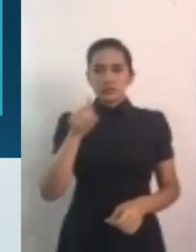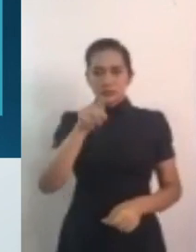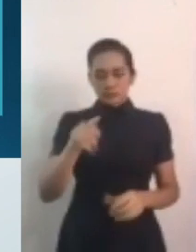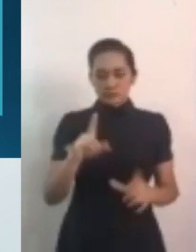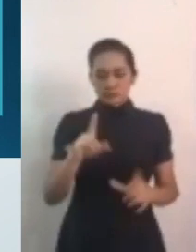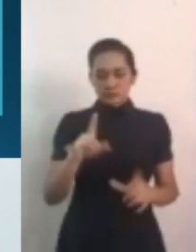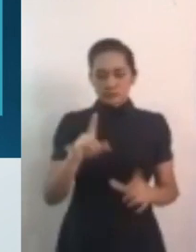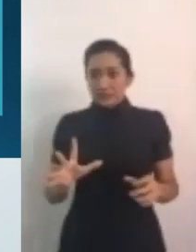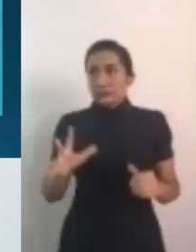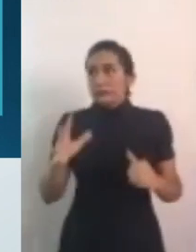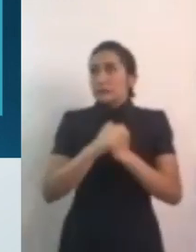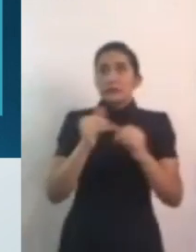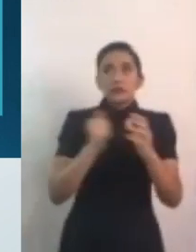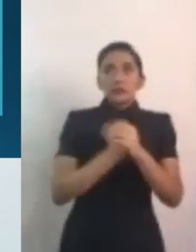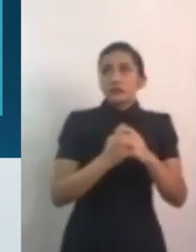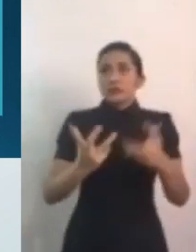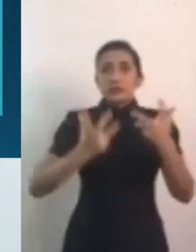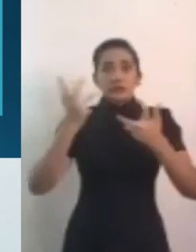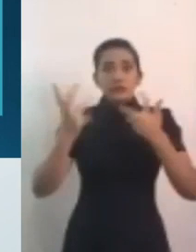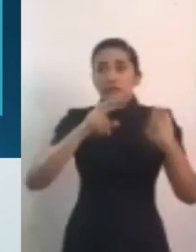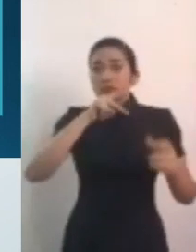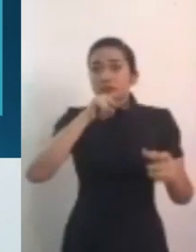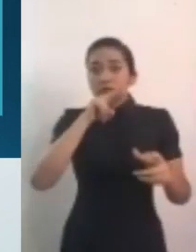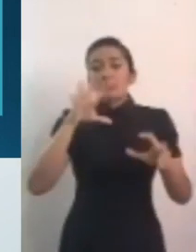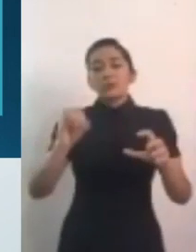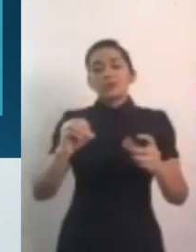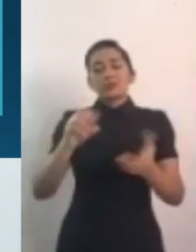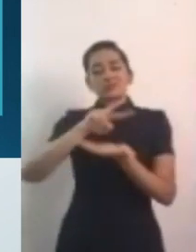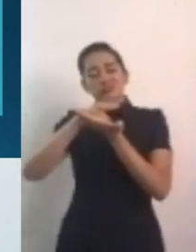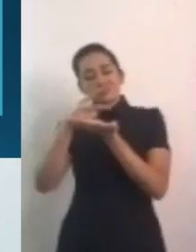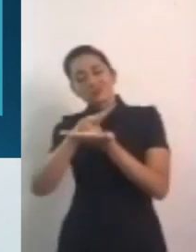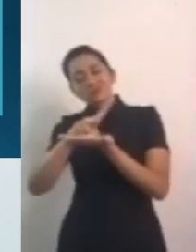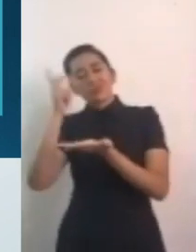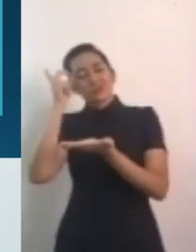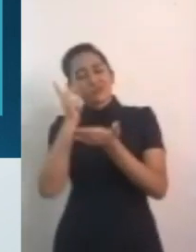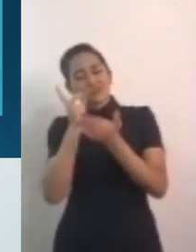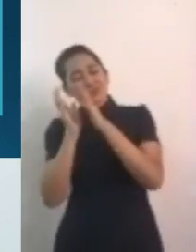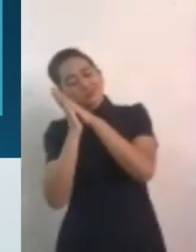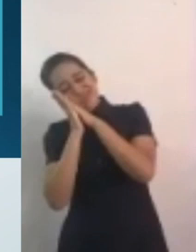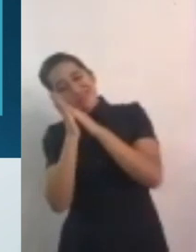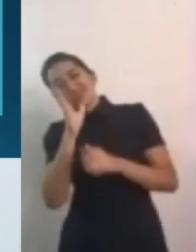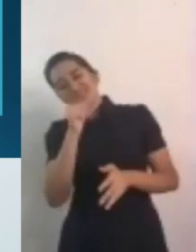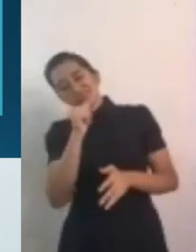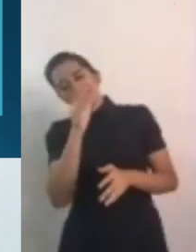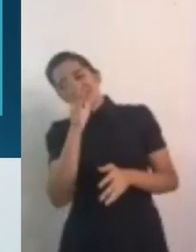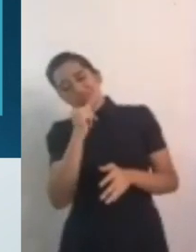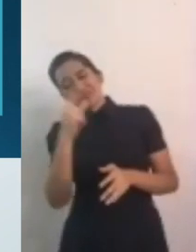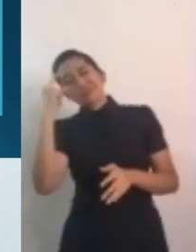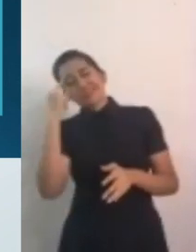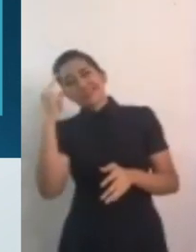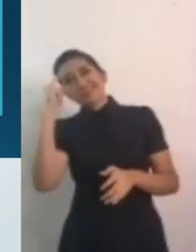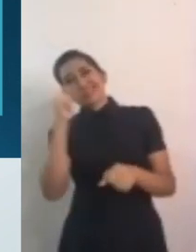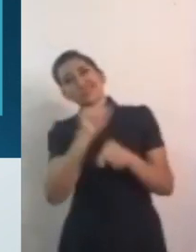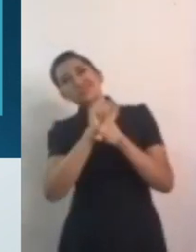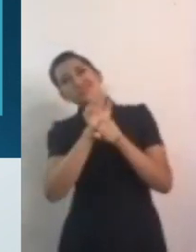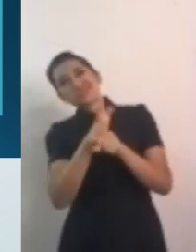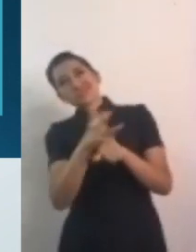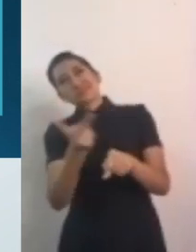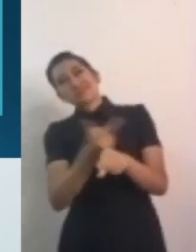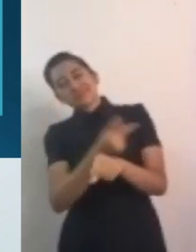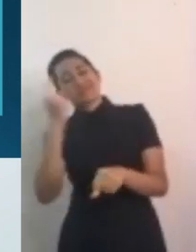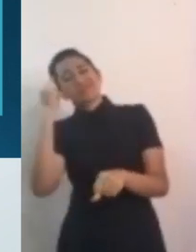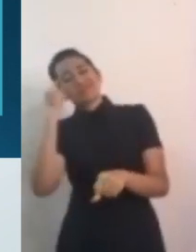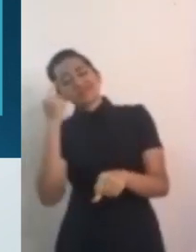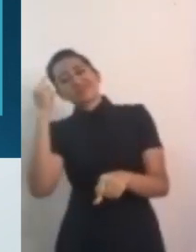insomnio, incapacidad de recuperación y análisis de la información. Aquí lo que ocurre entonces es que hay frustración ante